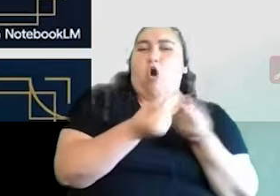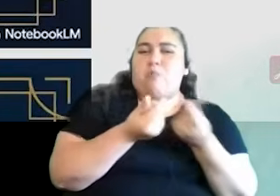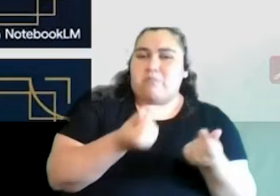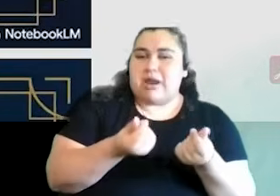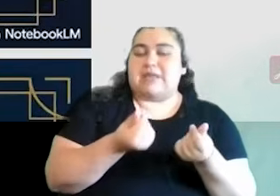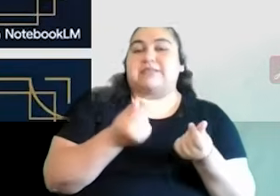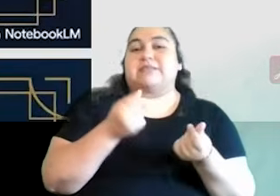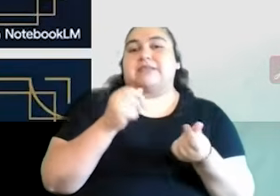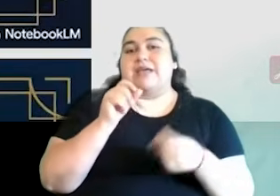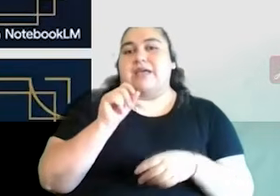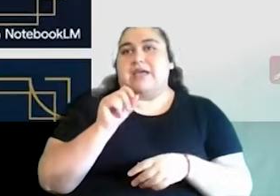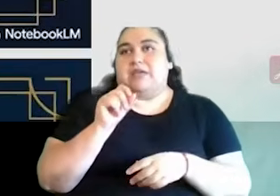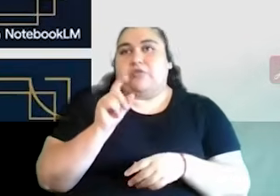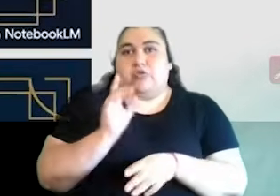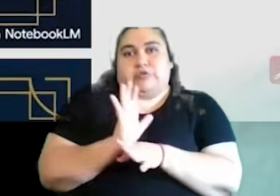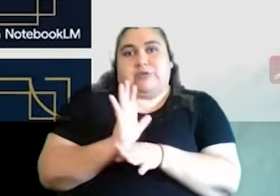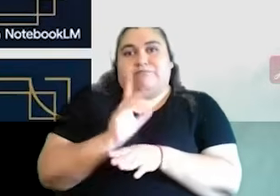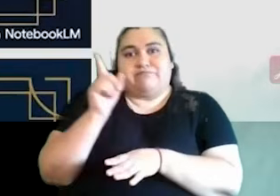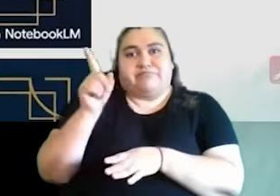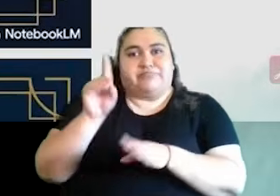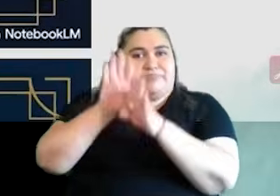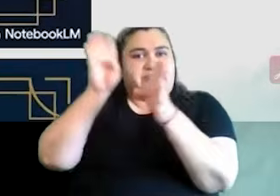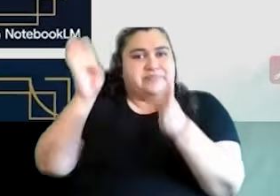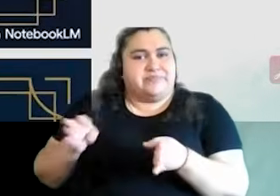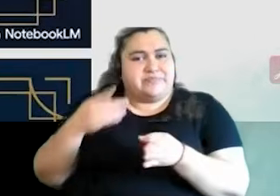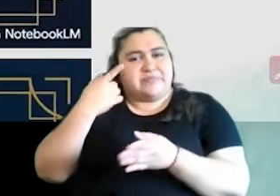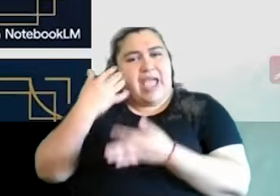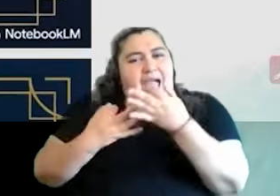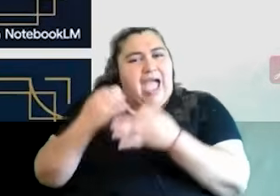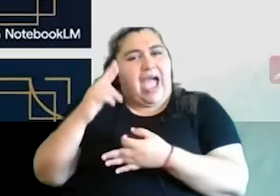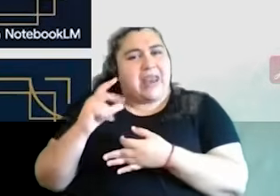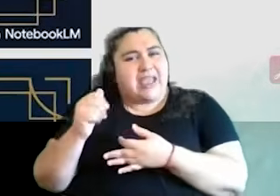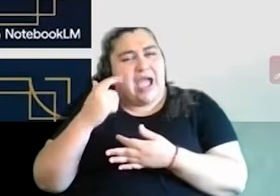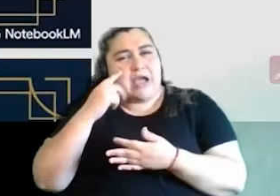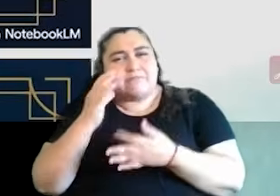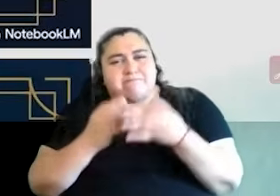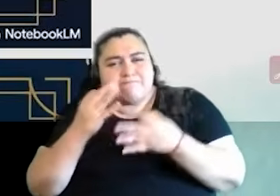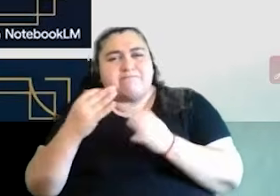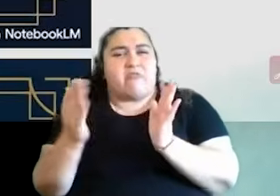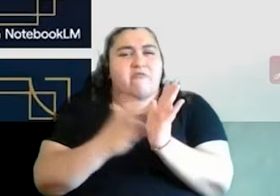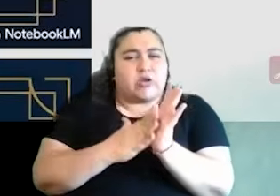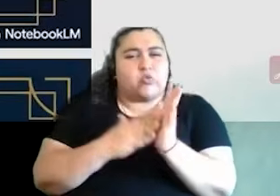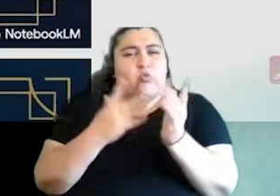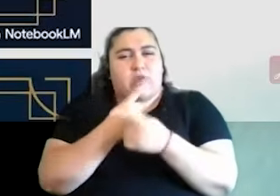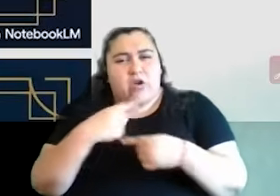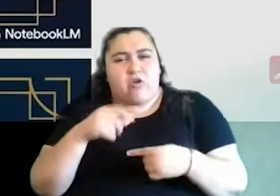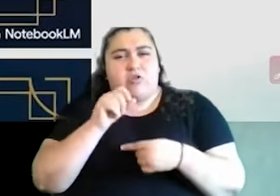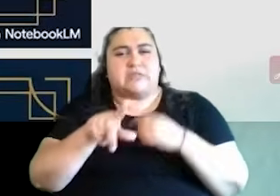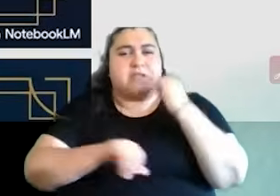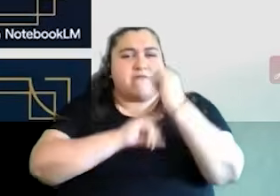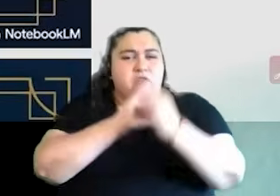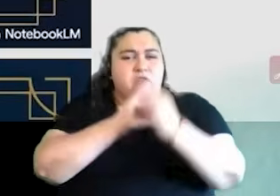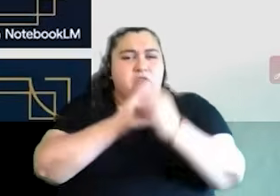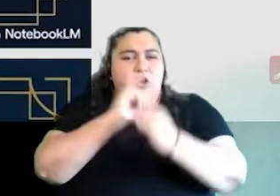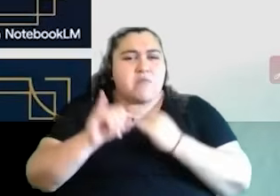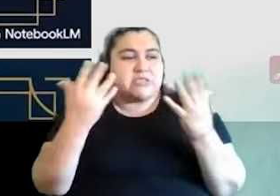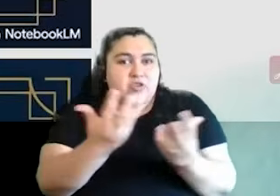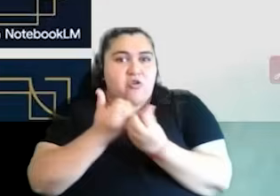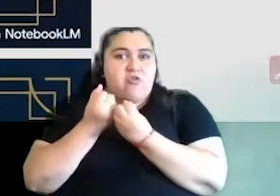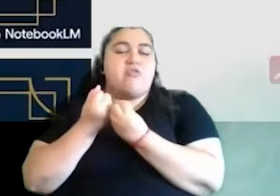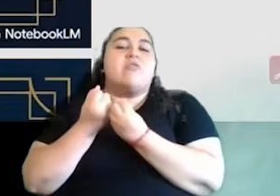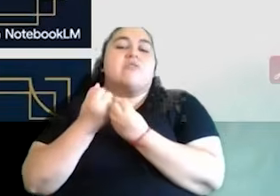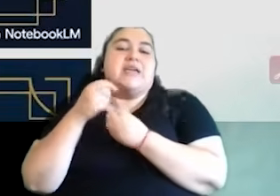el fisco cuenta a través de las facturaciones, de los regímenes de información,